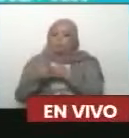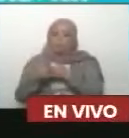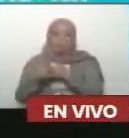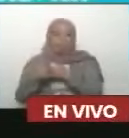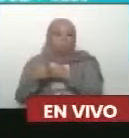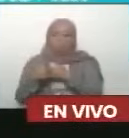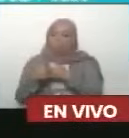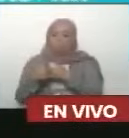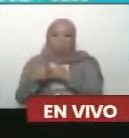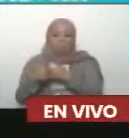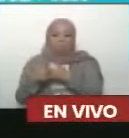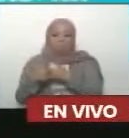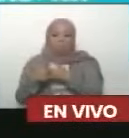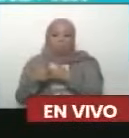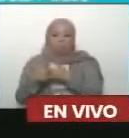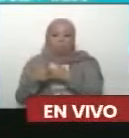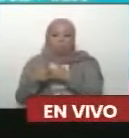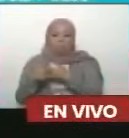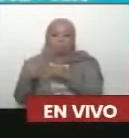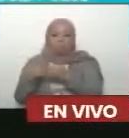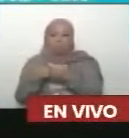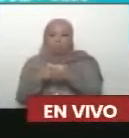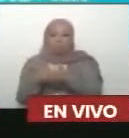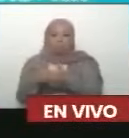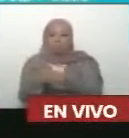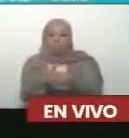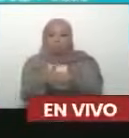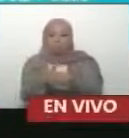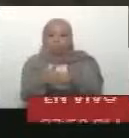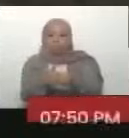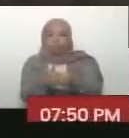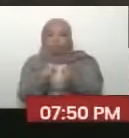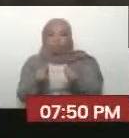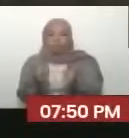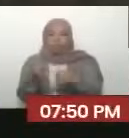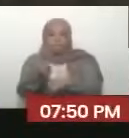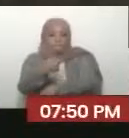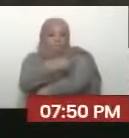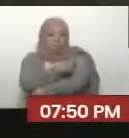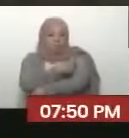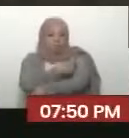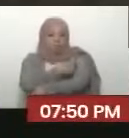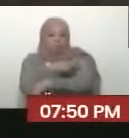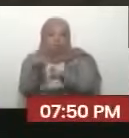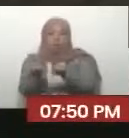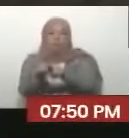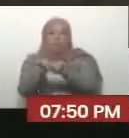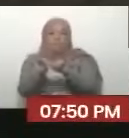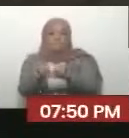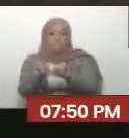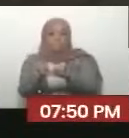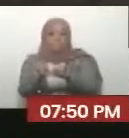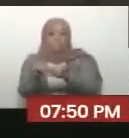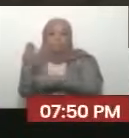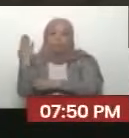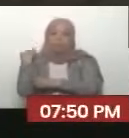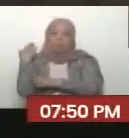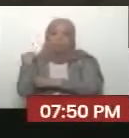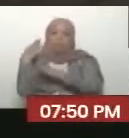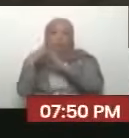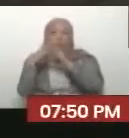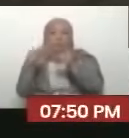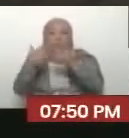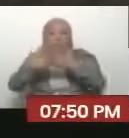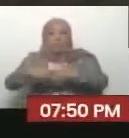nada. Persecución en caliente. Cuando surgieron las vacunas, lo mismo. Llamaron a todas